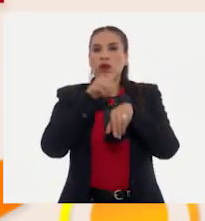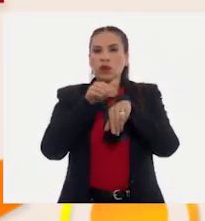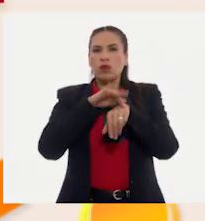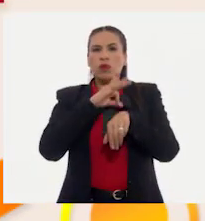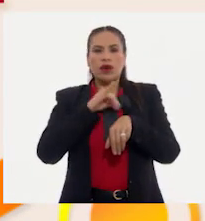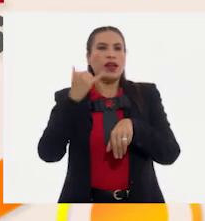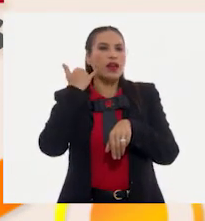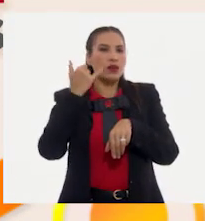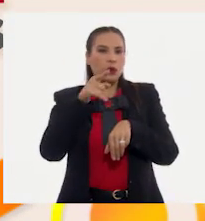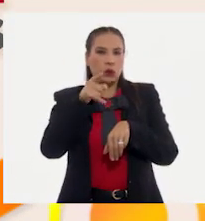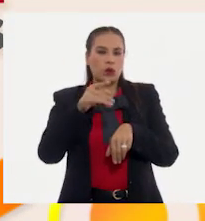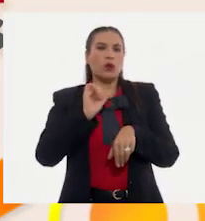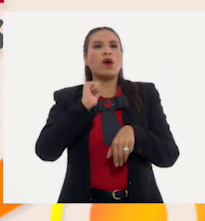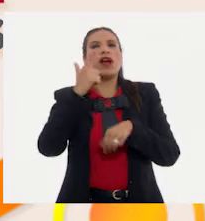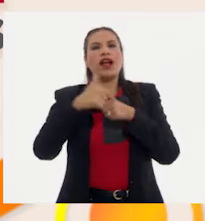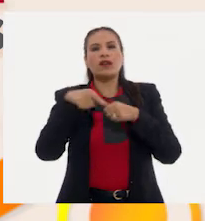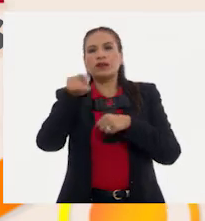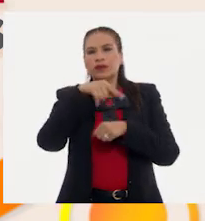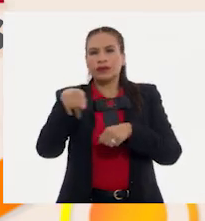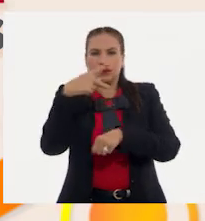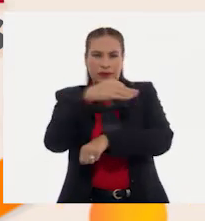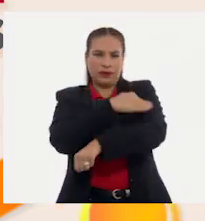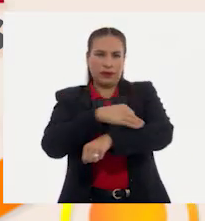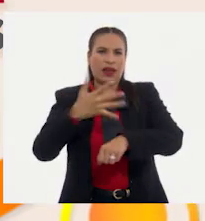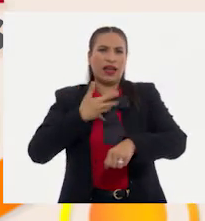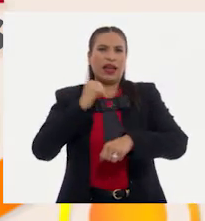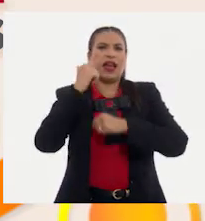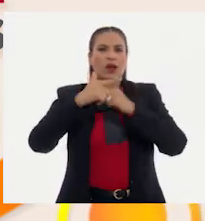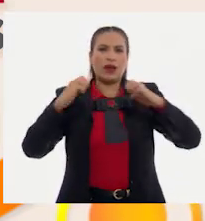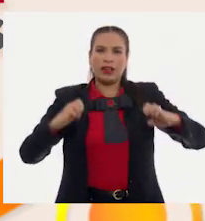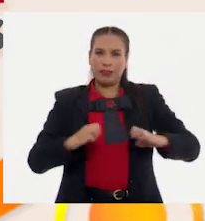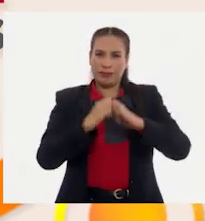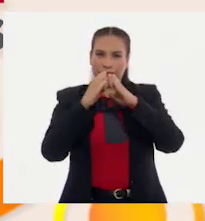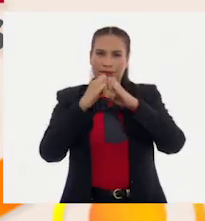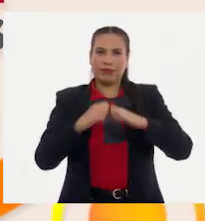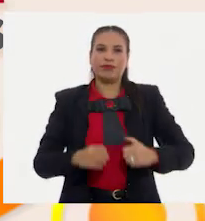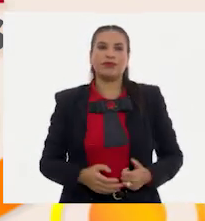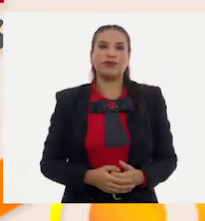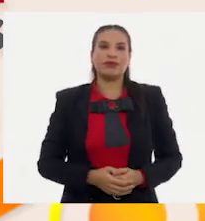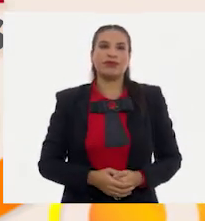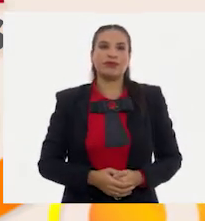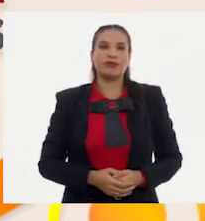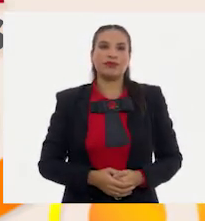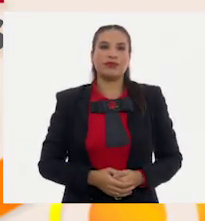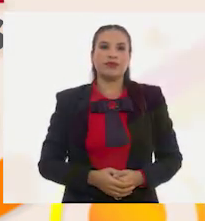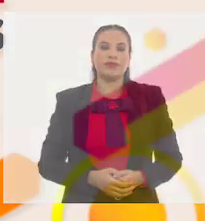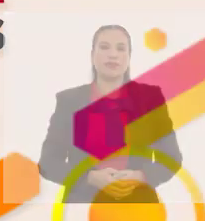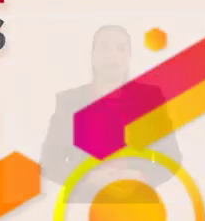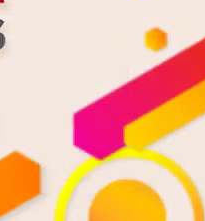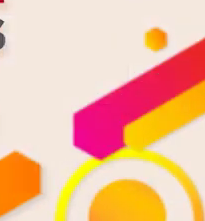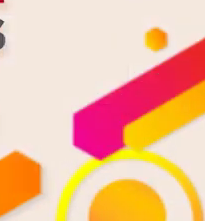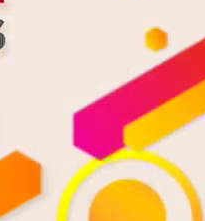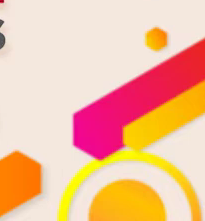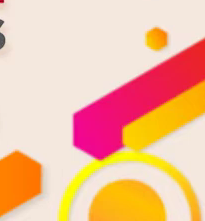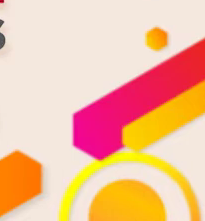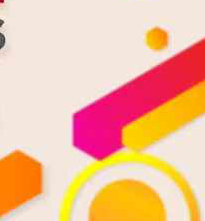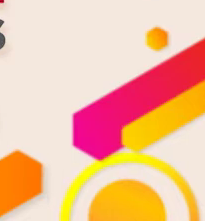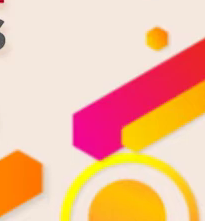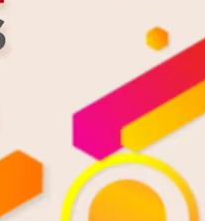puedes llamar cuando tú o alguien cerca de ti tenga una emergencia.